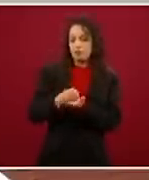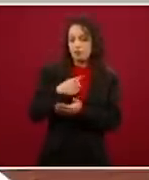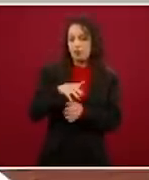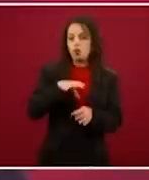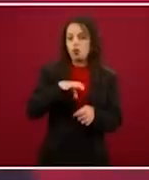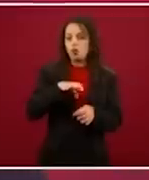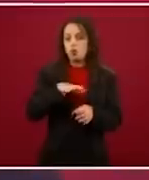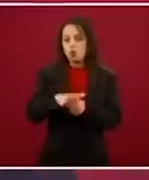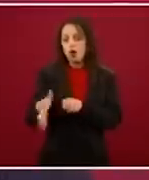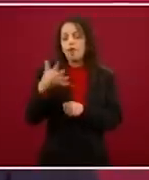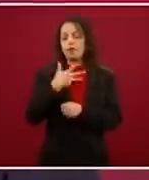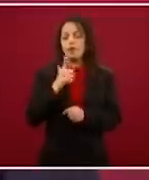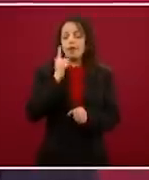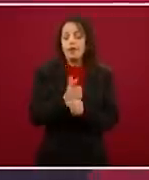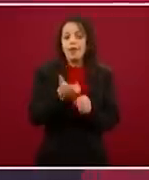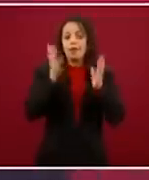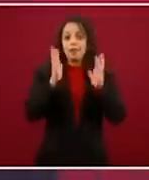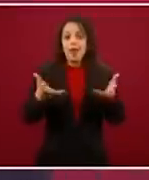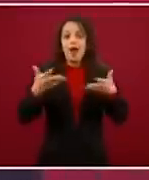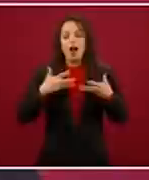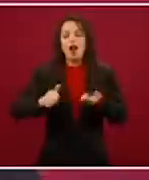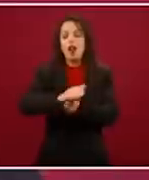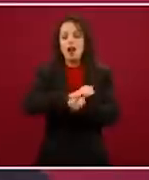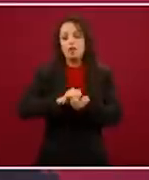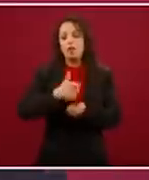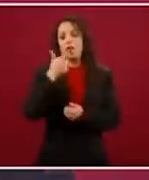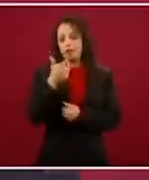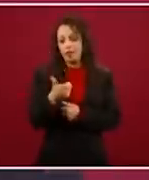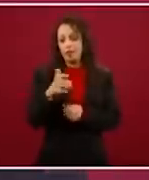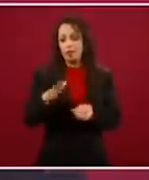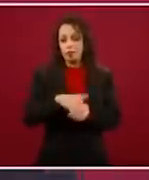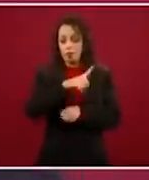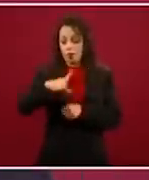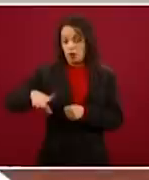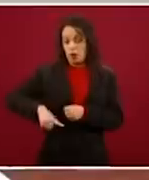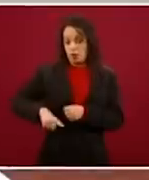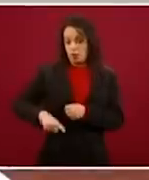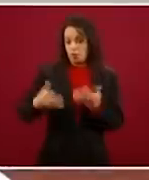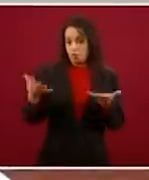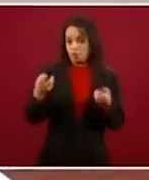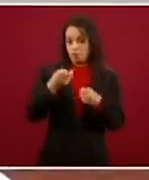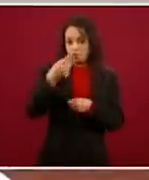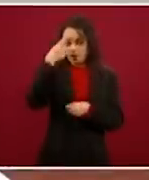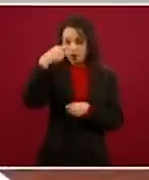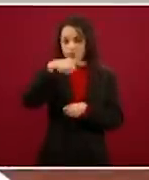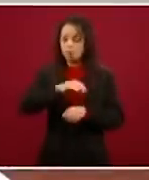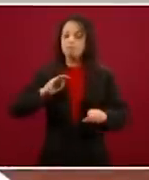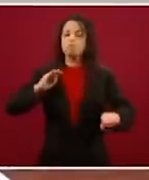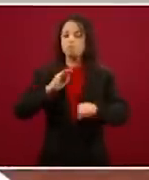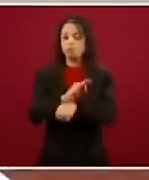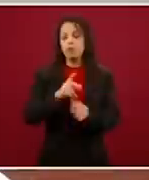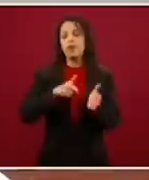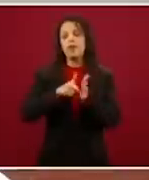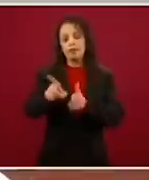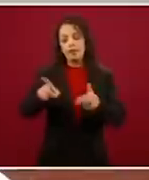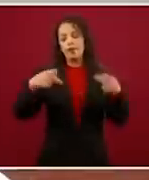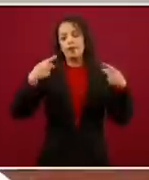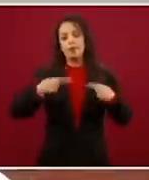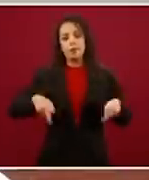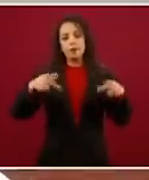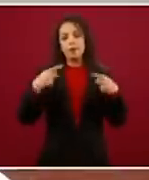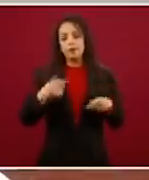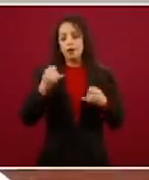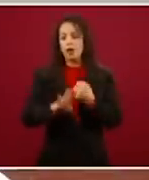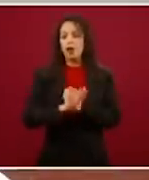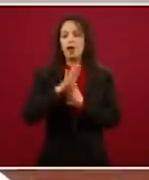donde encontremos el lavado de dinero. Lo anterior porque el objetivo central de un gobierno de izquierda es proteger los derechos de las personas y evitar en la